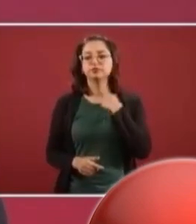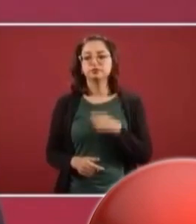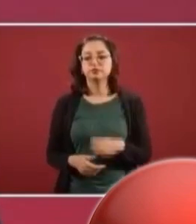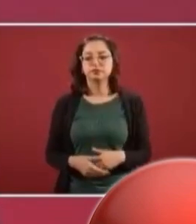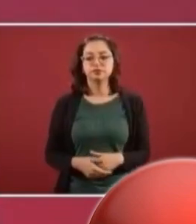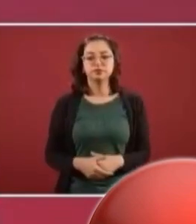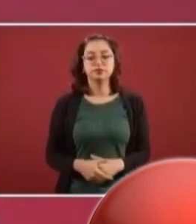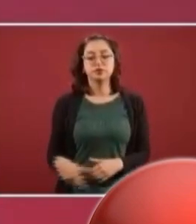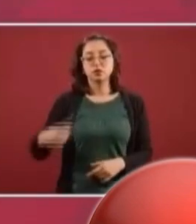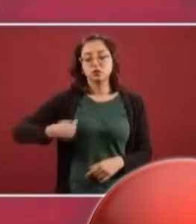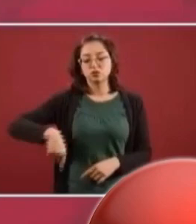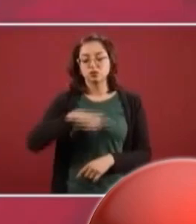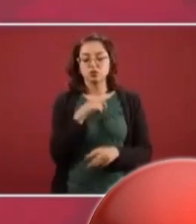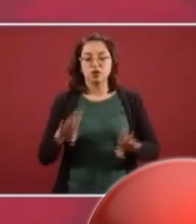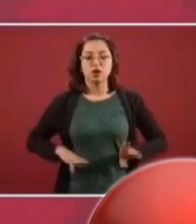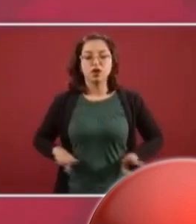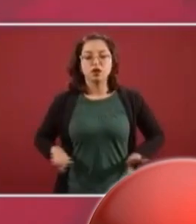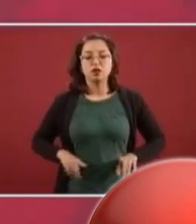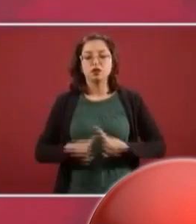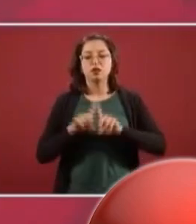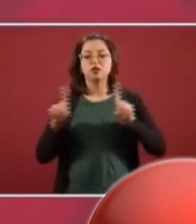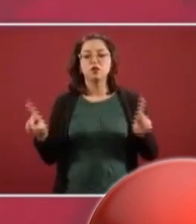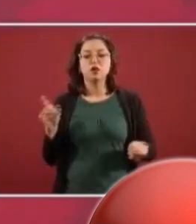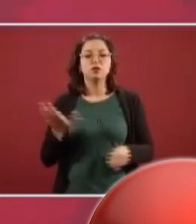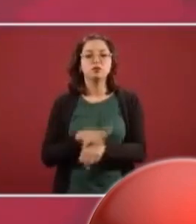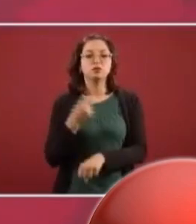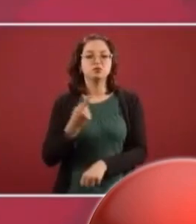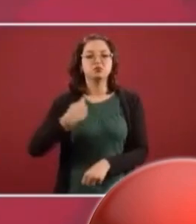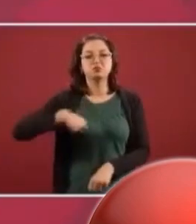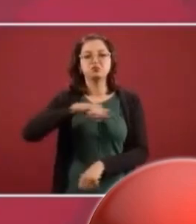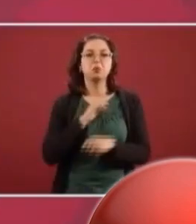iguales, ¿por qué? Porque no encubrimos.